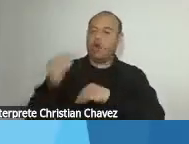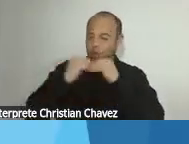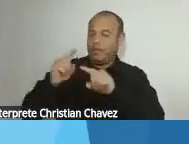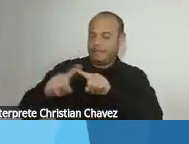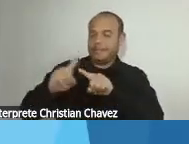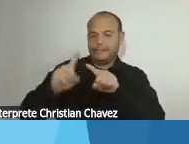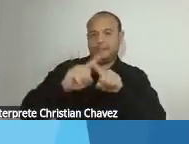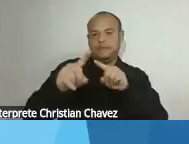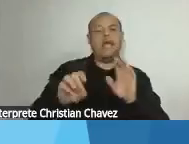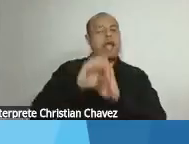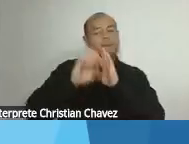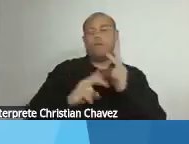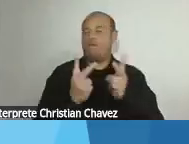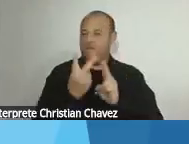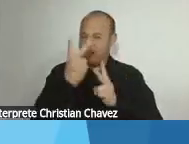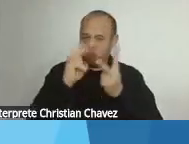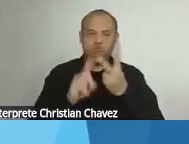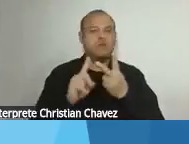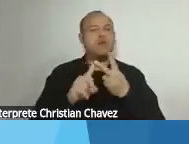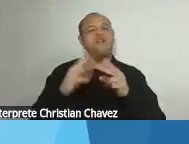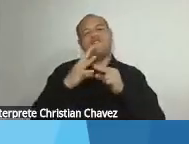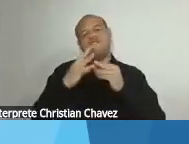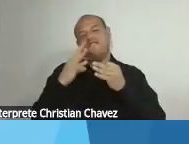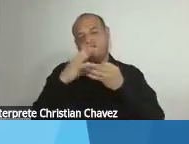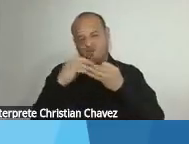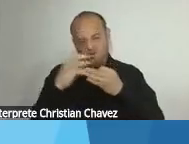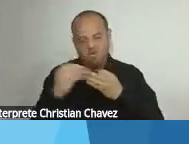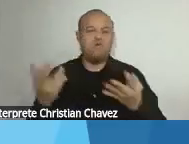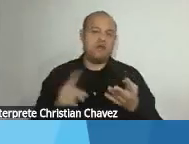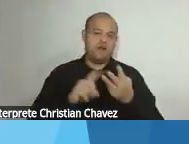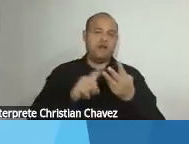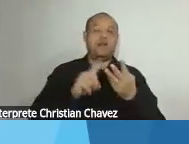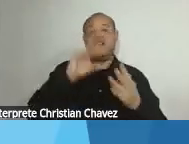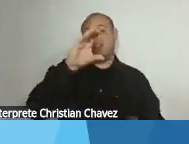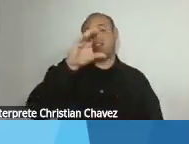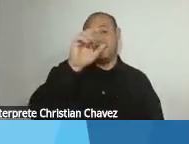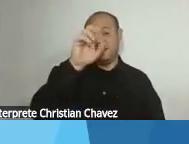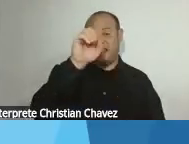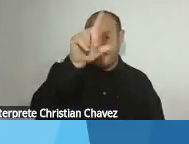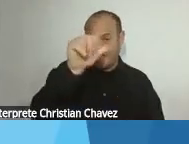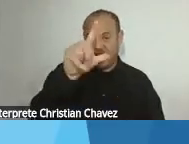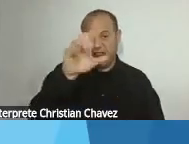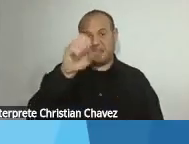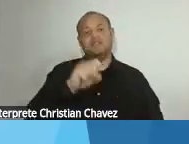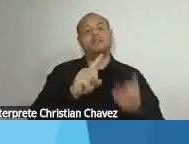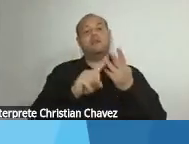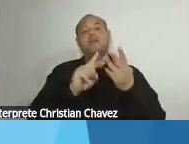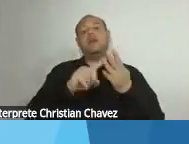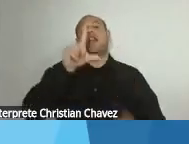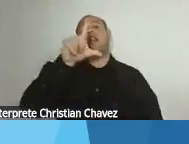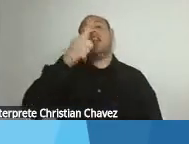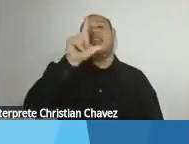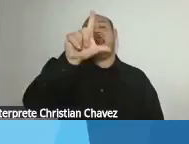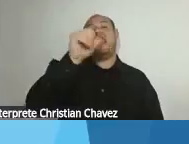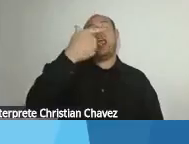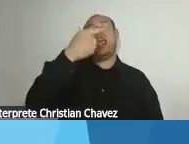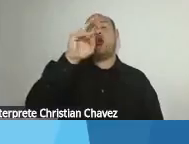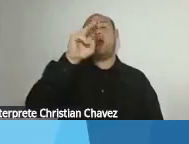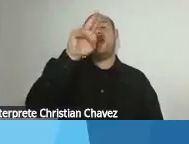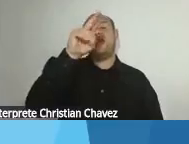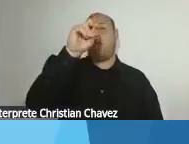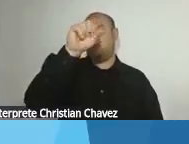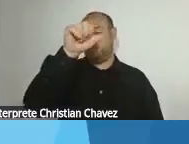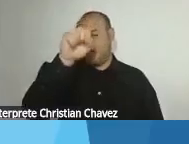Involucremos verduras, involucremos frutas, involucremos cereales, involucremos leguminosas, ¿sí? Y no solamente de grupos